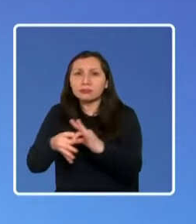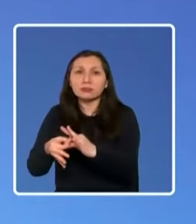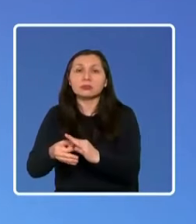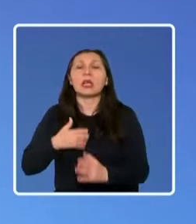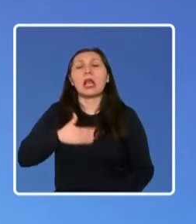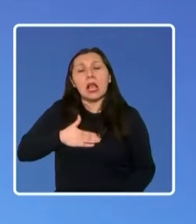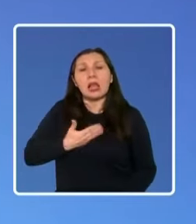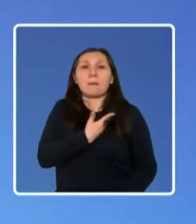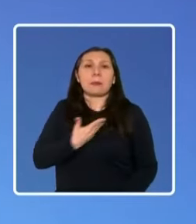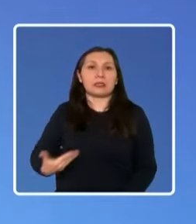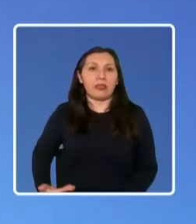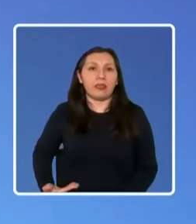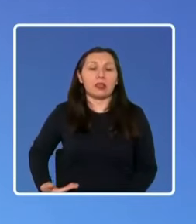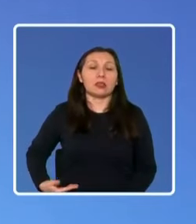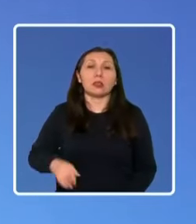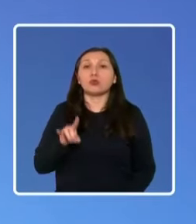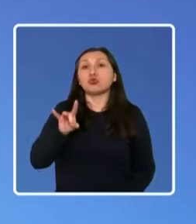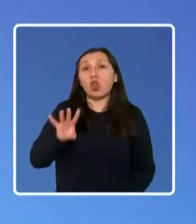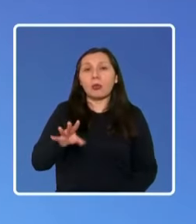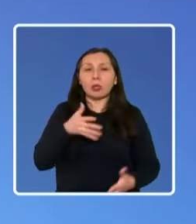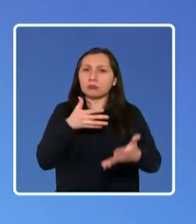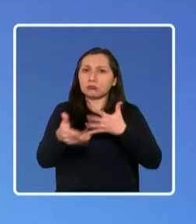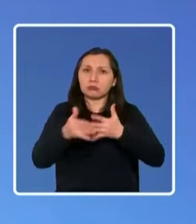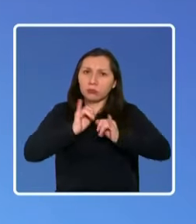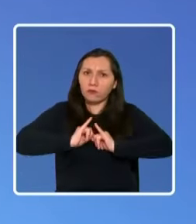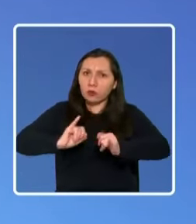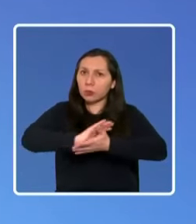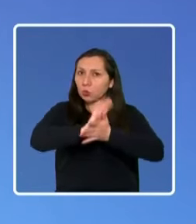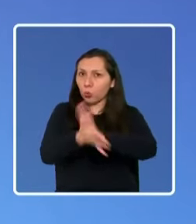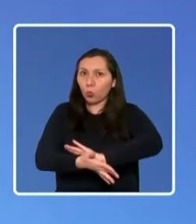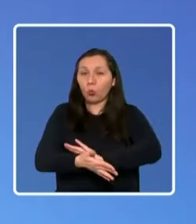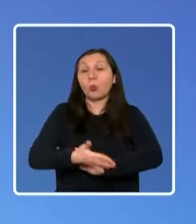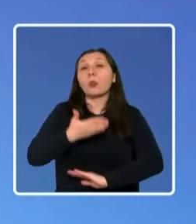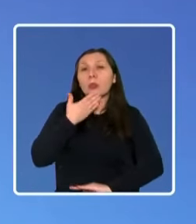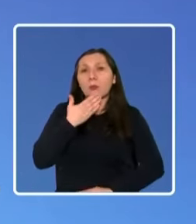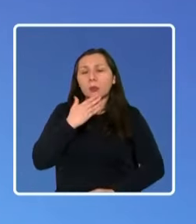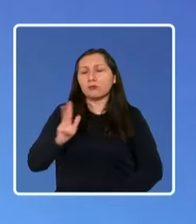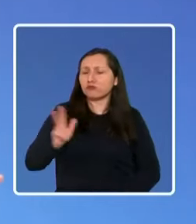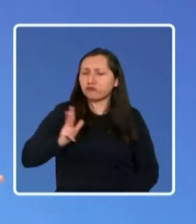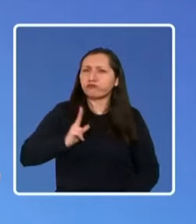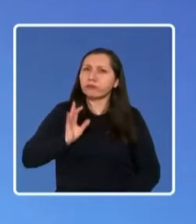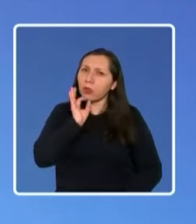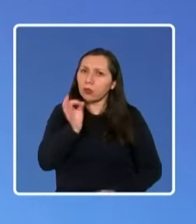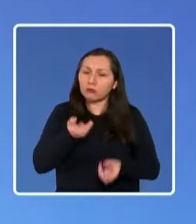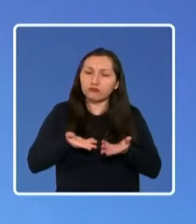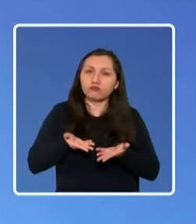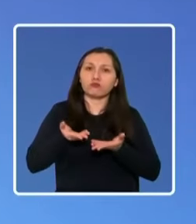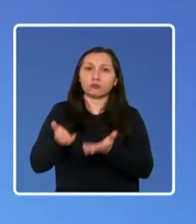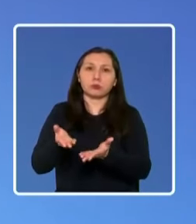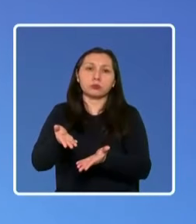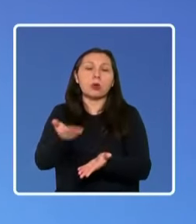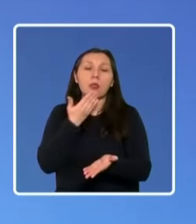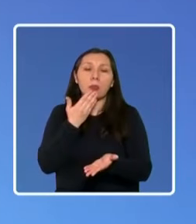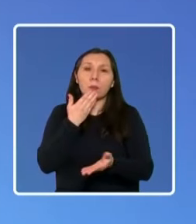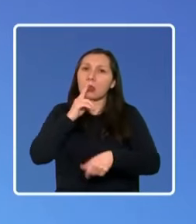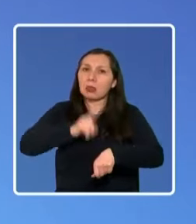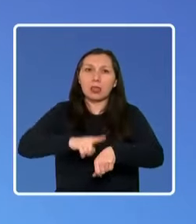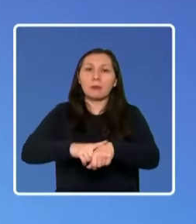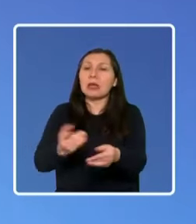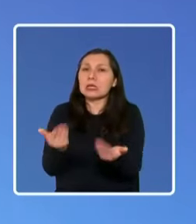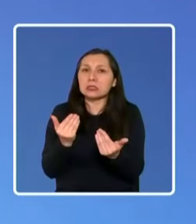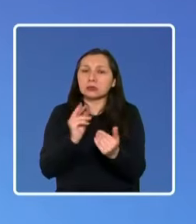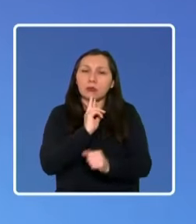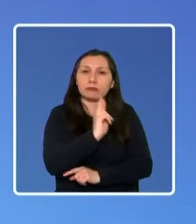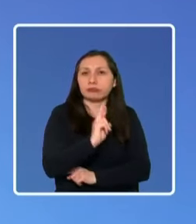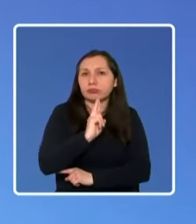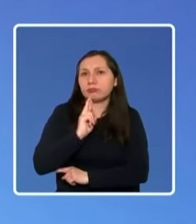que él quiso no solamente transparentar todo, sino que con total honestidad ponerse a disposición el tiempo que fuese